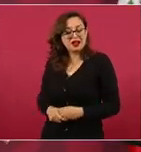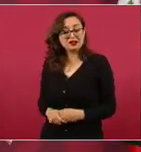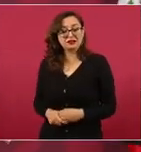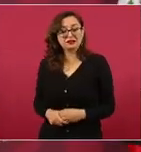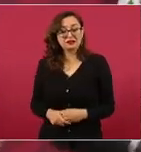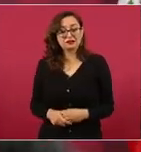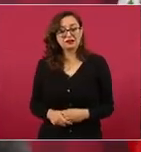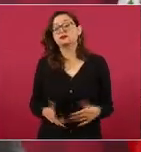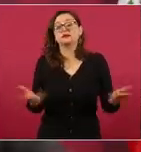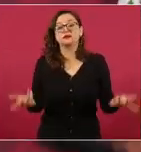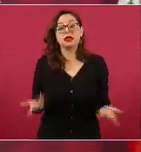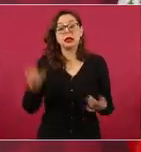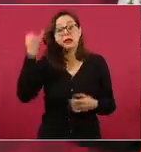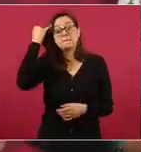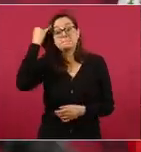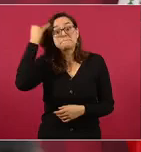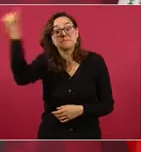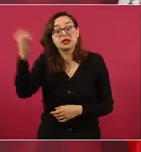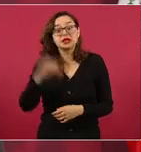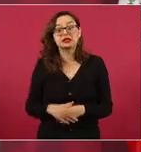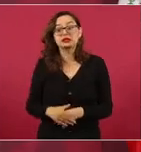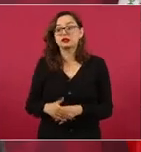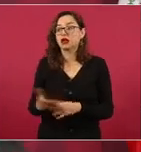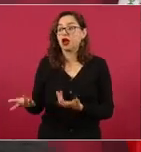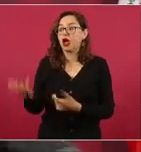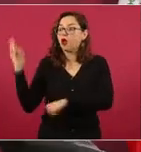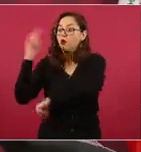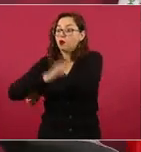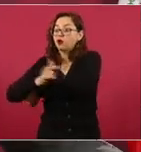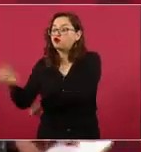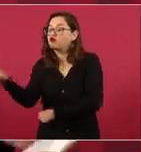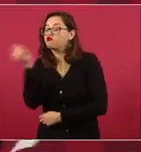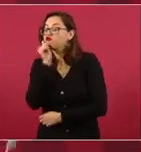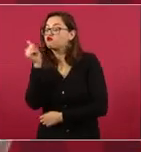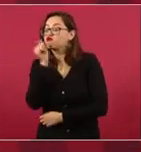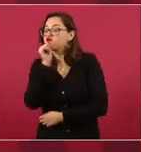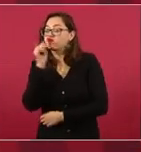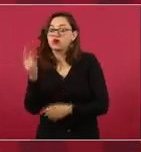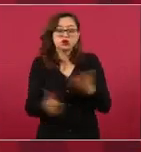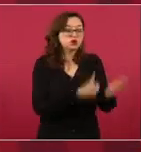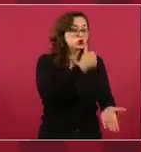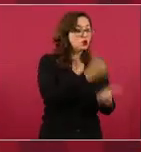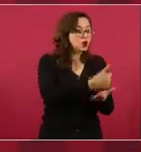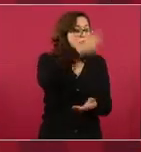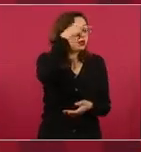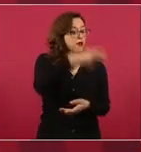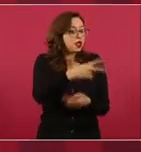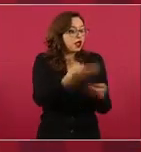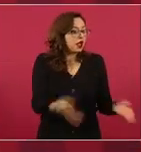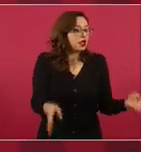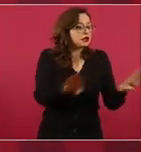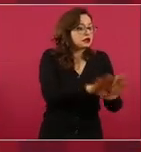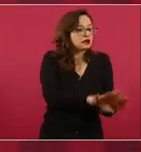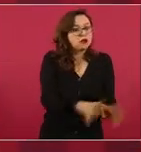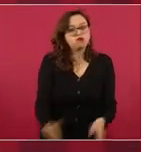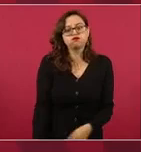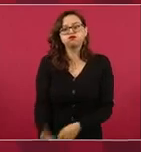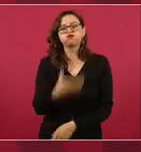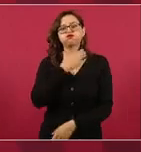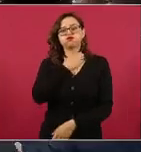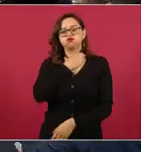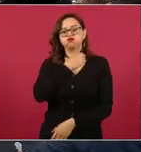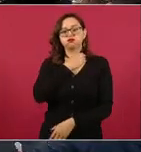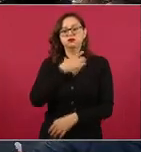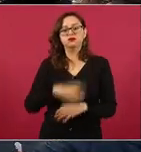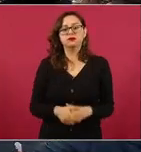hubiésemos construido en tan poco tiempo, pues imagínense en qué situación estaríamos. Lo